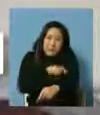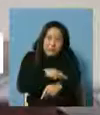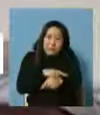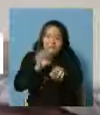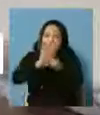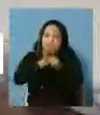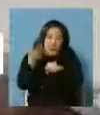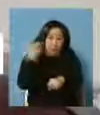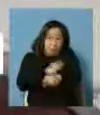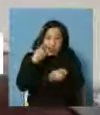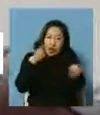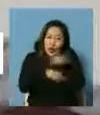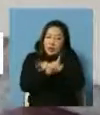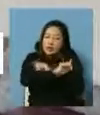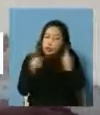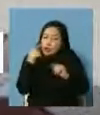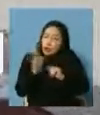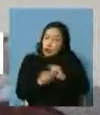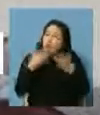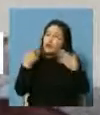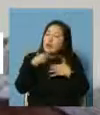virus, entonces también produce